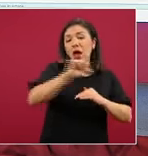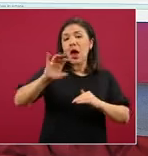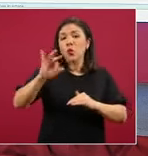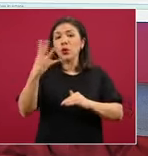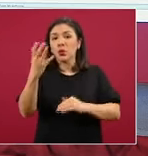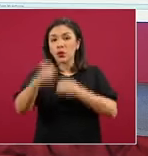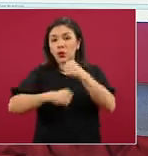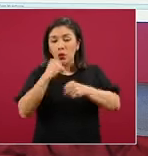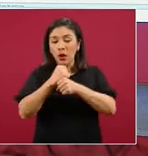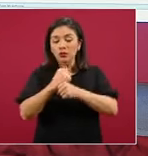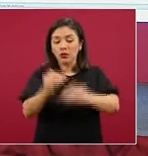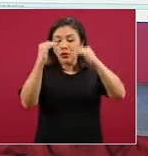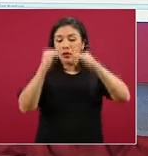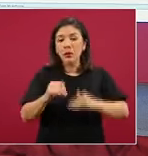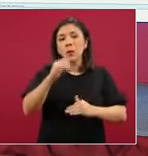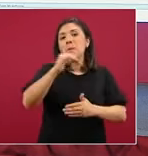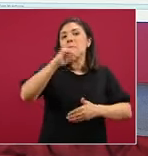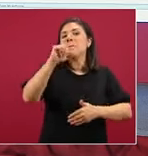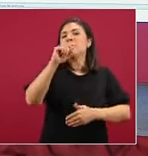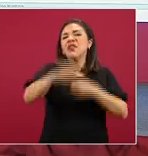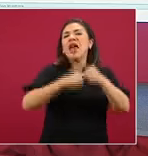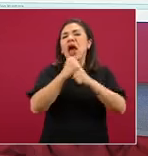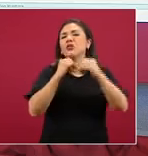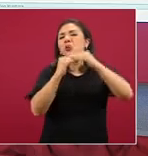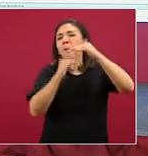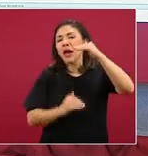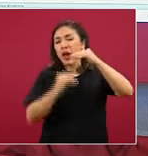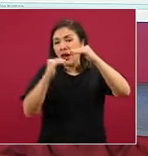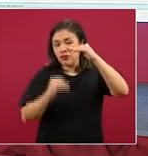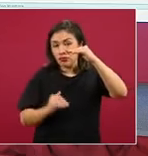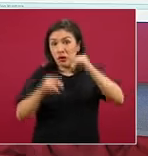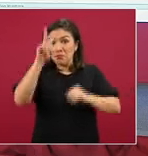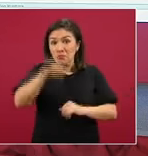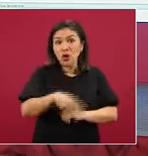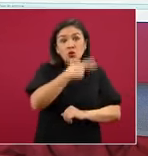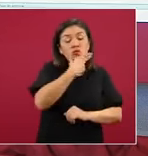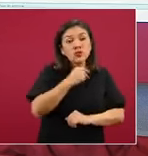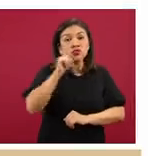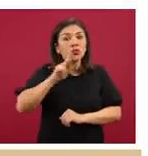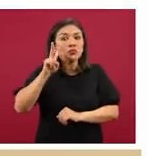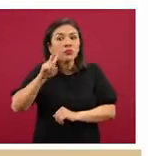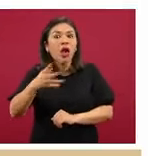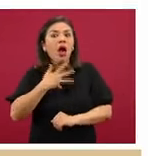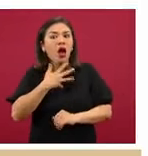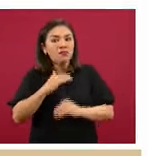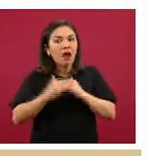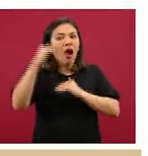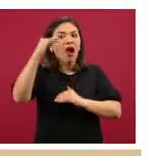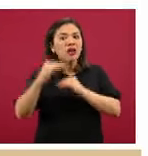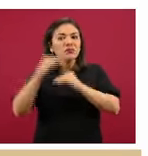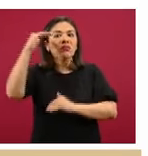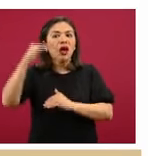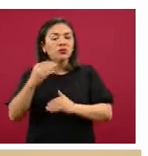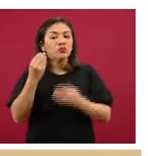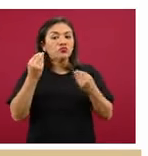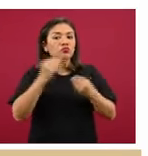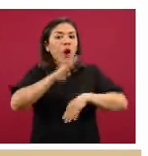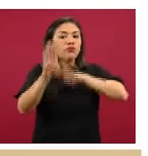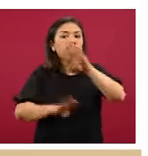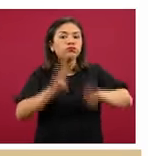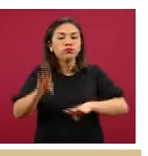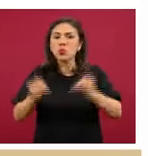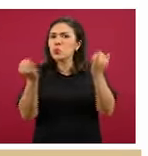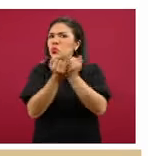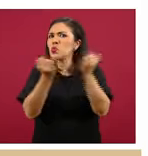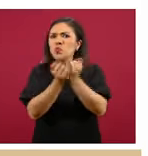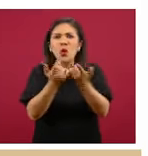de 20 años. Y realmente tanto en hombres como en mujeres hemos tenido excesos de mortalidad, tanto en los